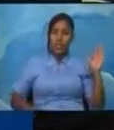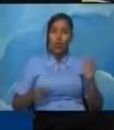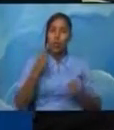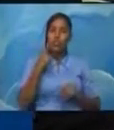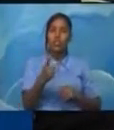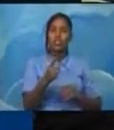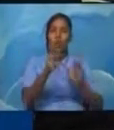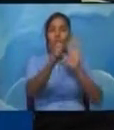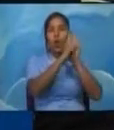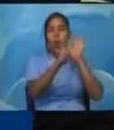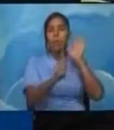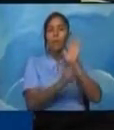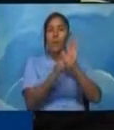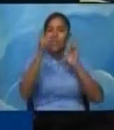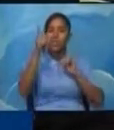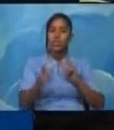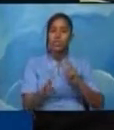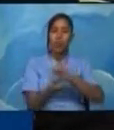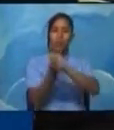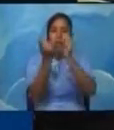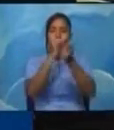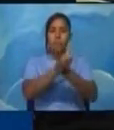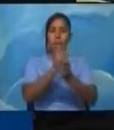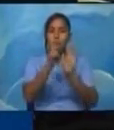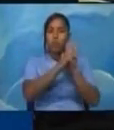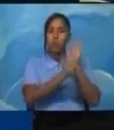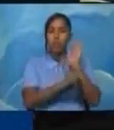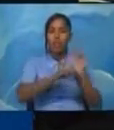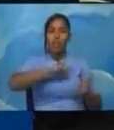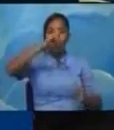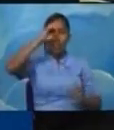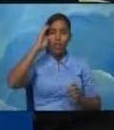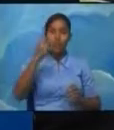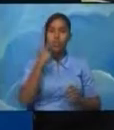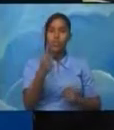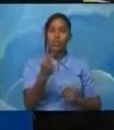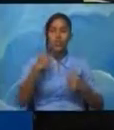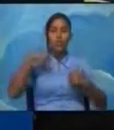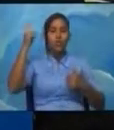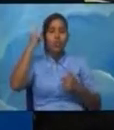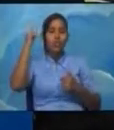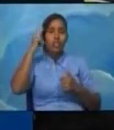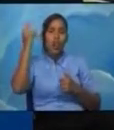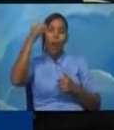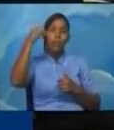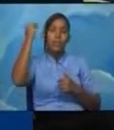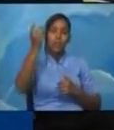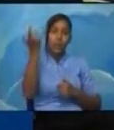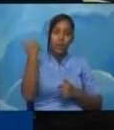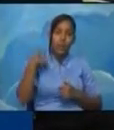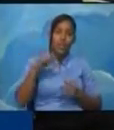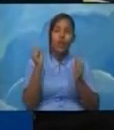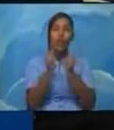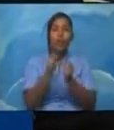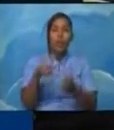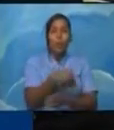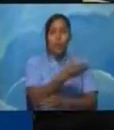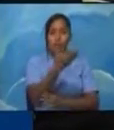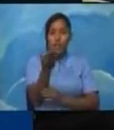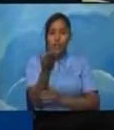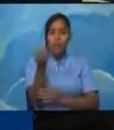son cambiados. Los planes de Dios, la Biblia dice: yo sé los pensamientos que tengo con